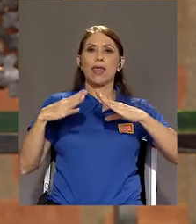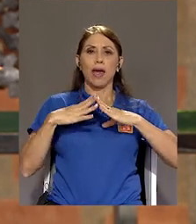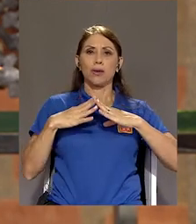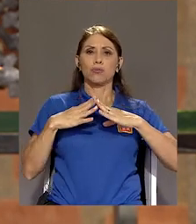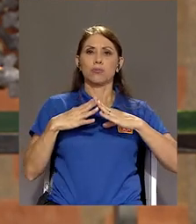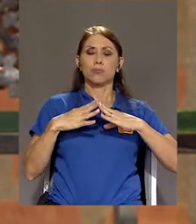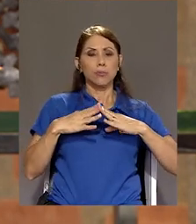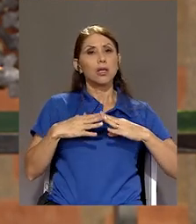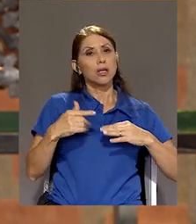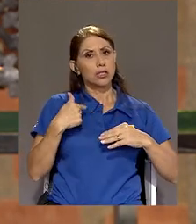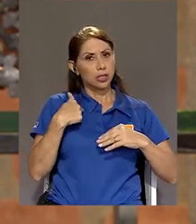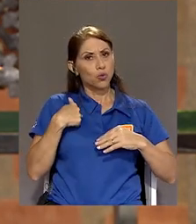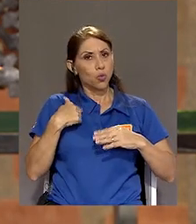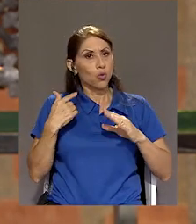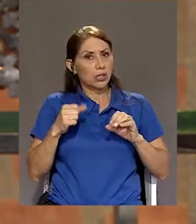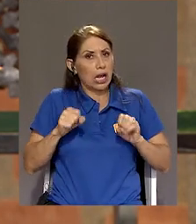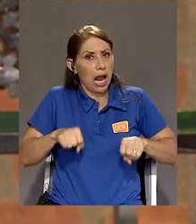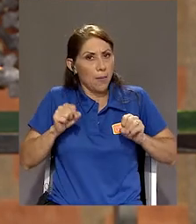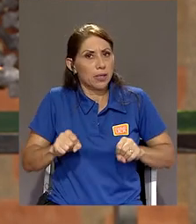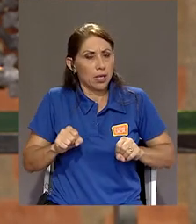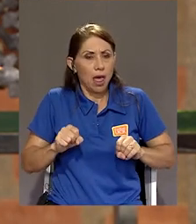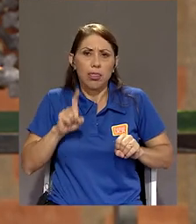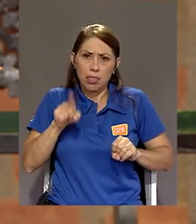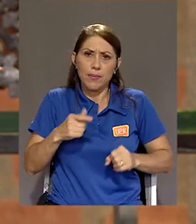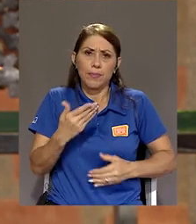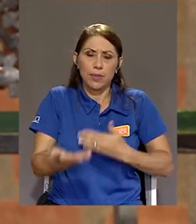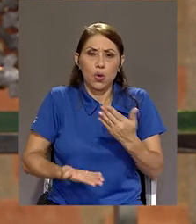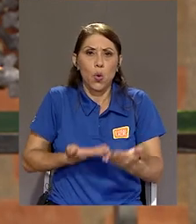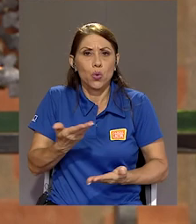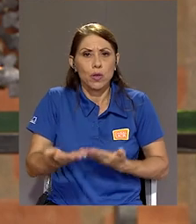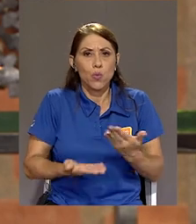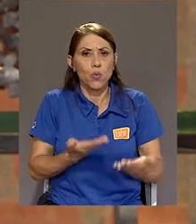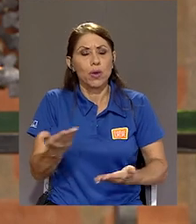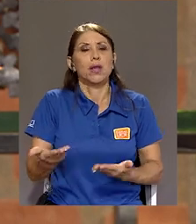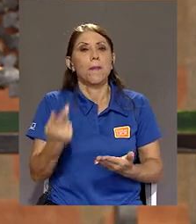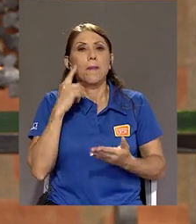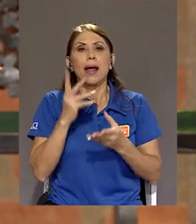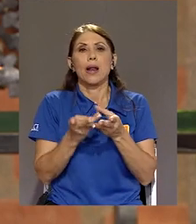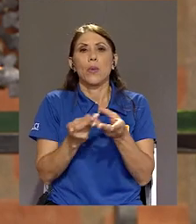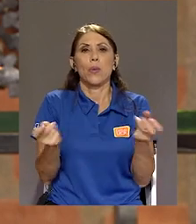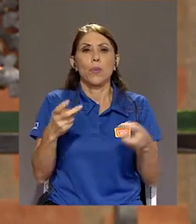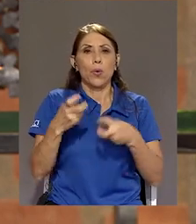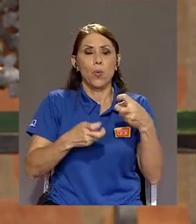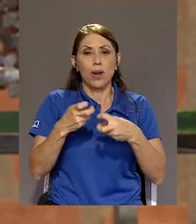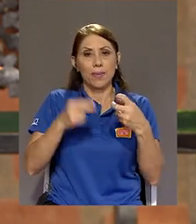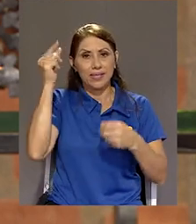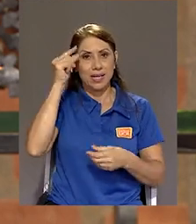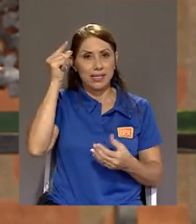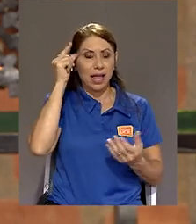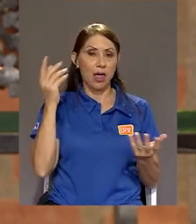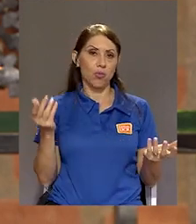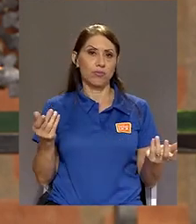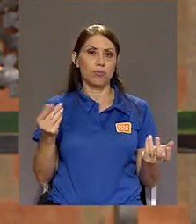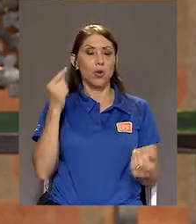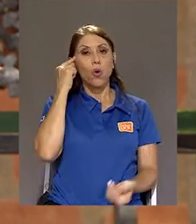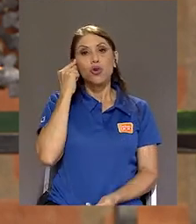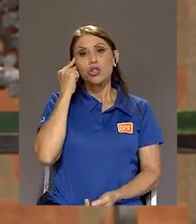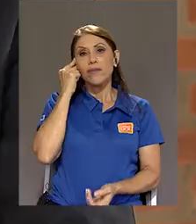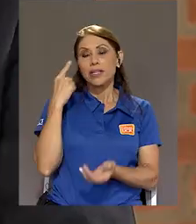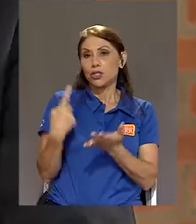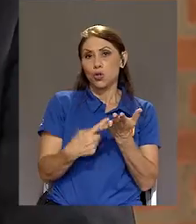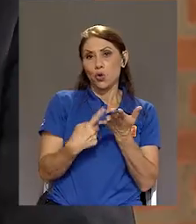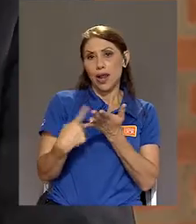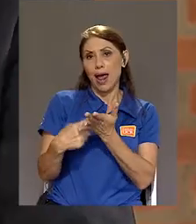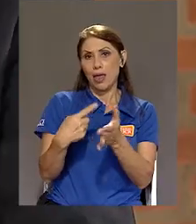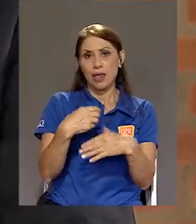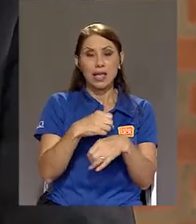contribuir, si uno está en capacidad de hacerlo, a resolver problemas del Estado, o a reflexionar sobre